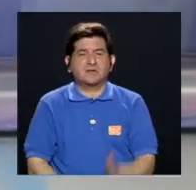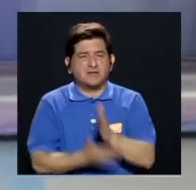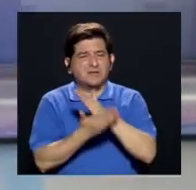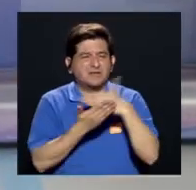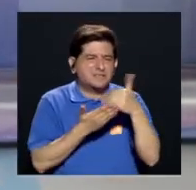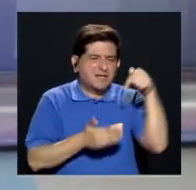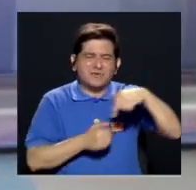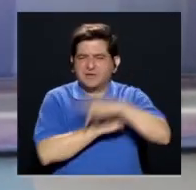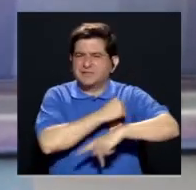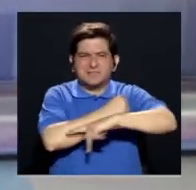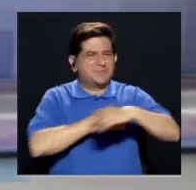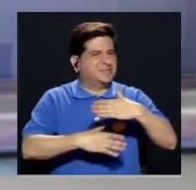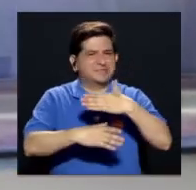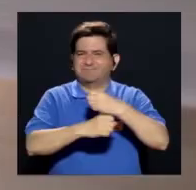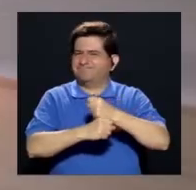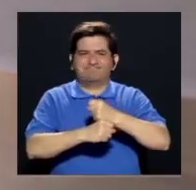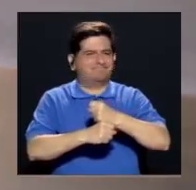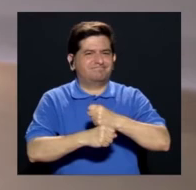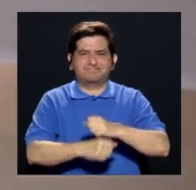país.